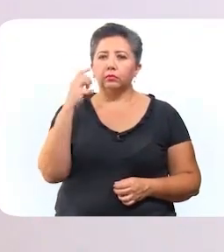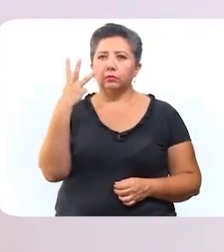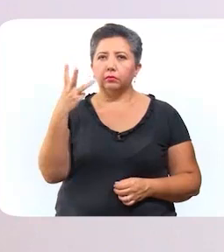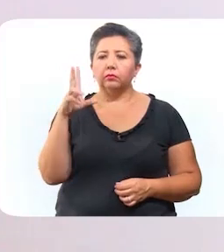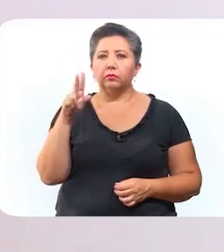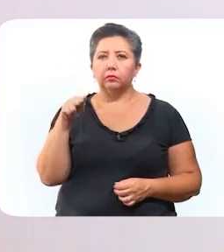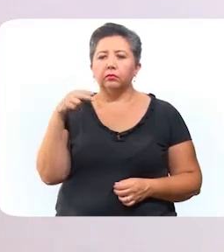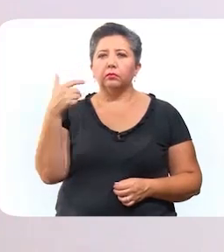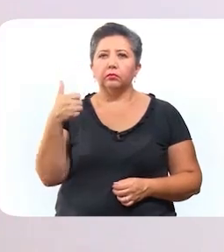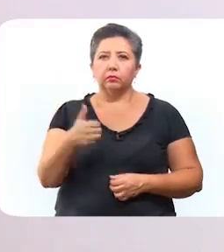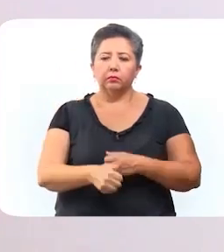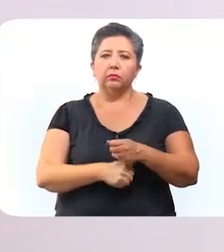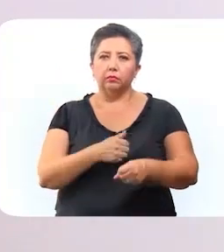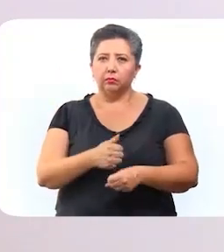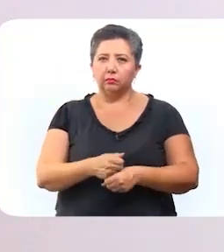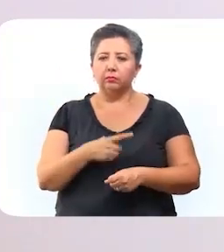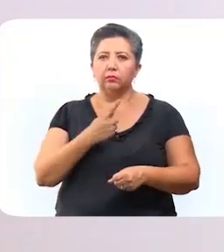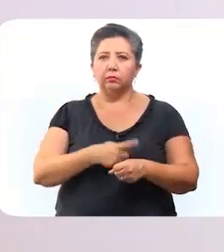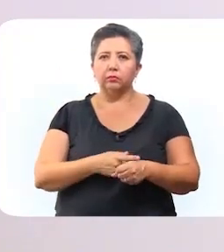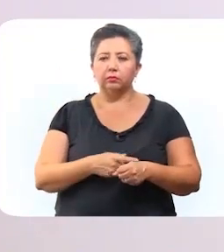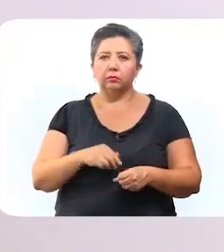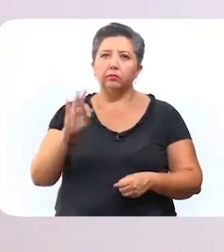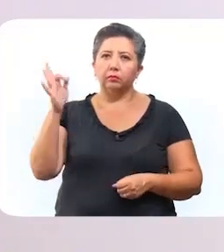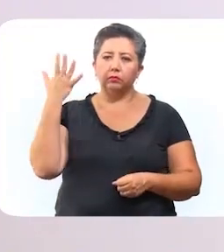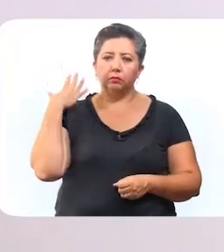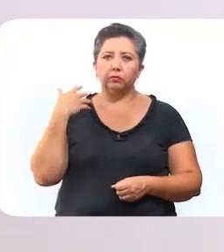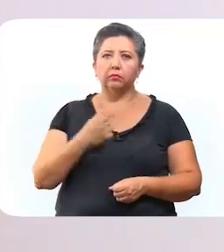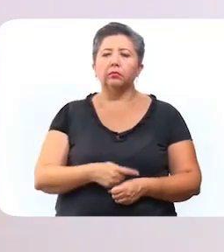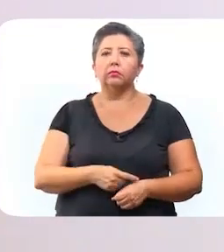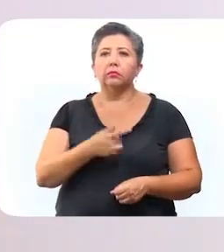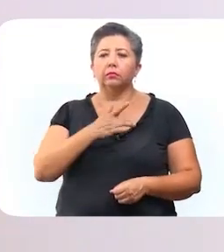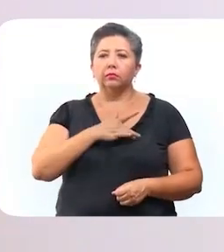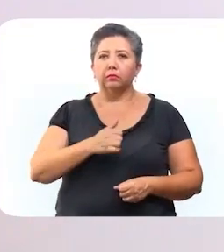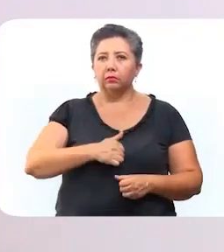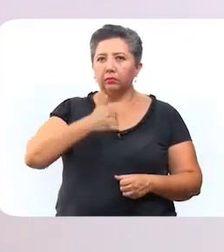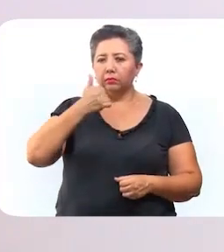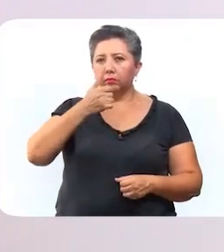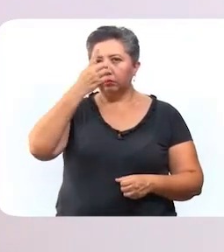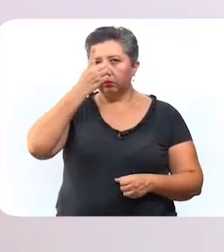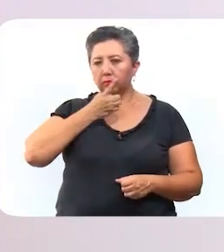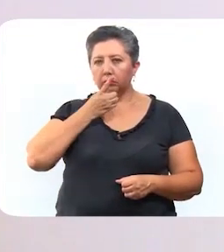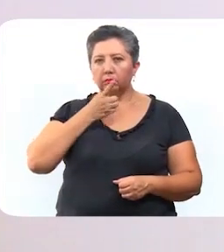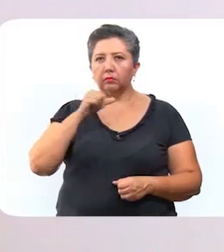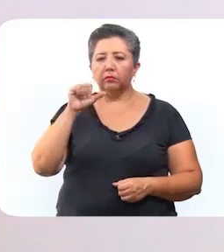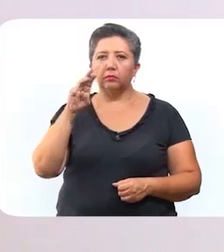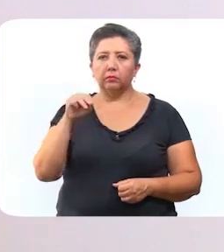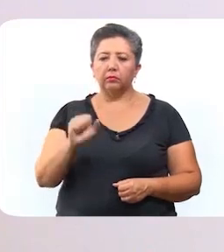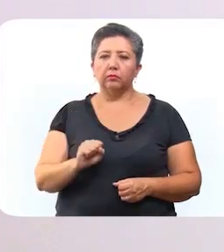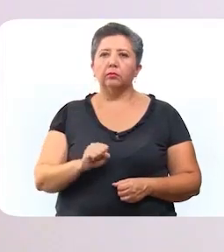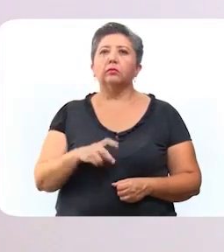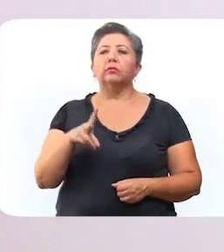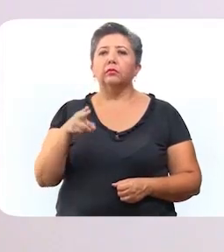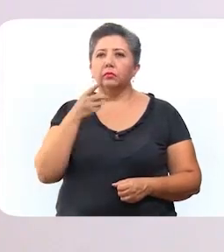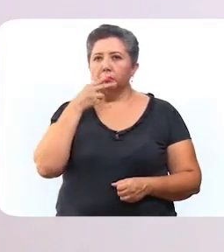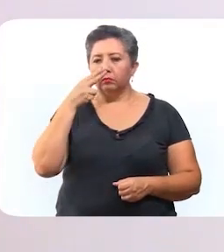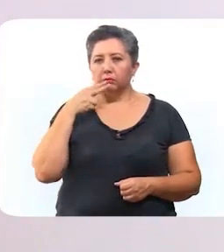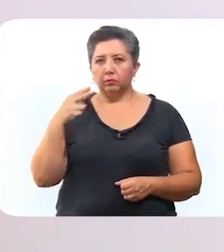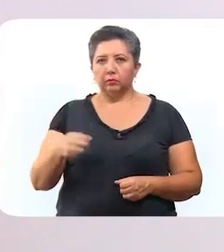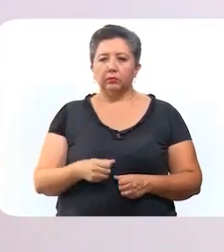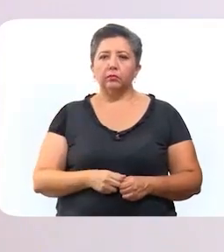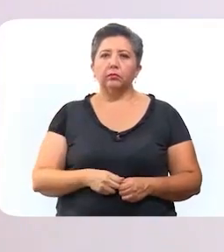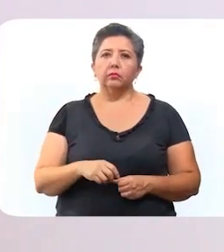33 a 86 años. Sus principales enfermedades fueron hipertensión arterial, diabetes, asma, inmunosupresión,